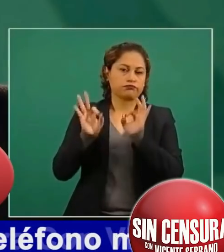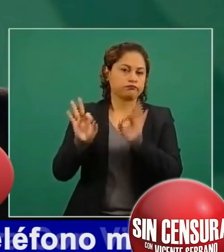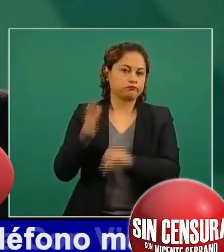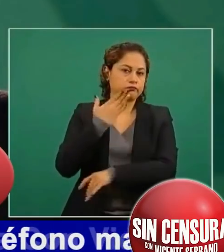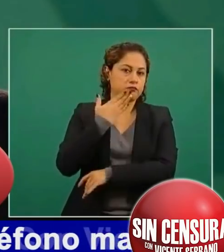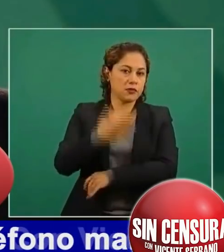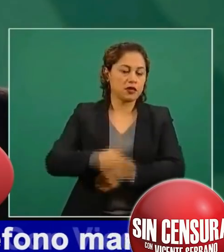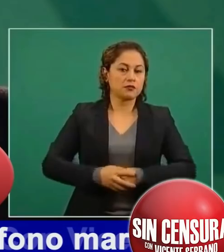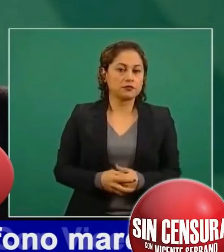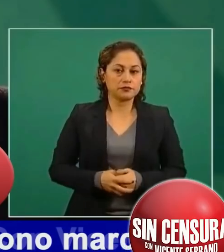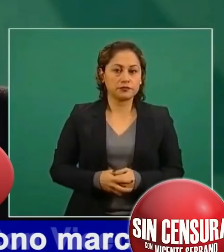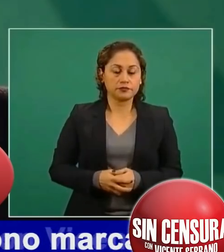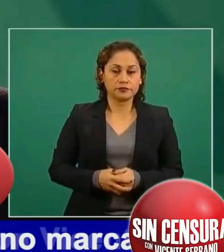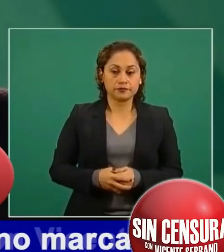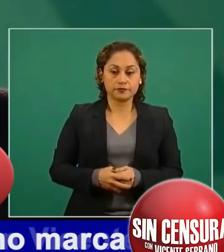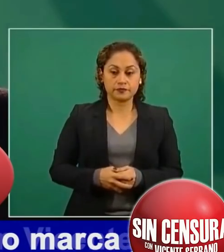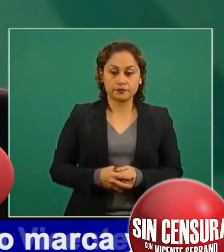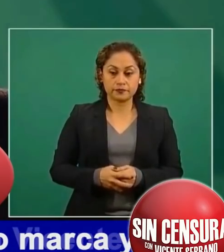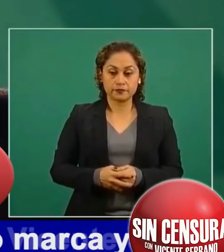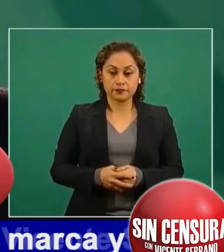también